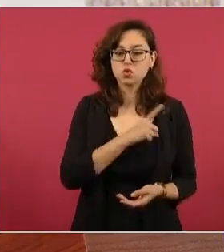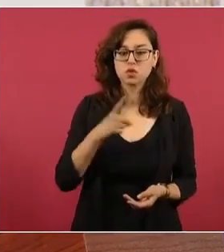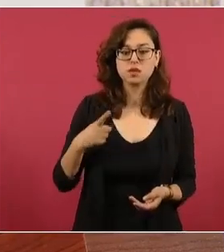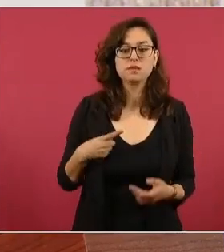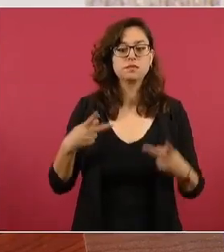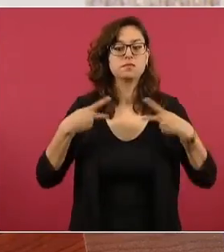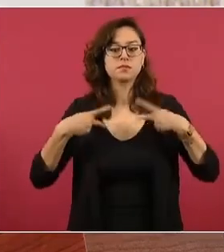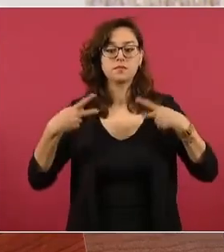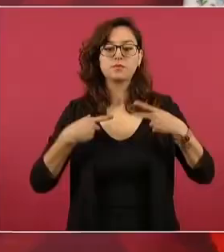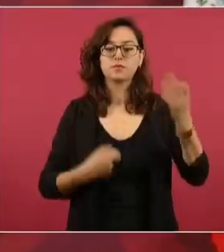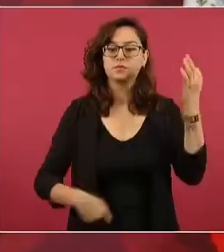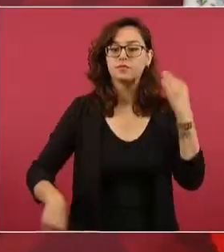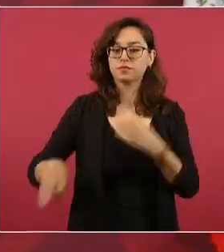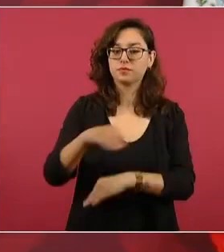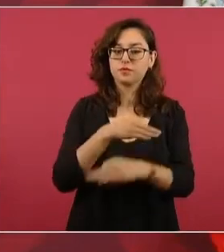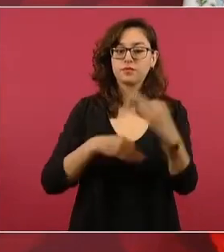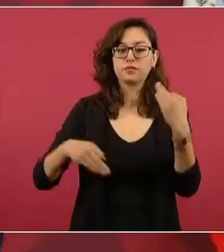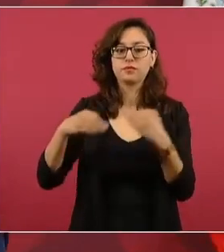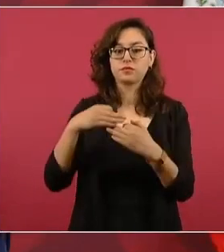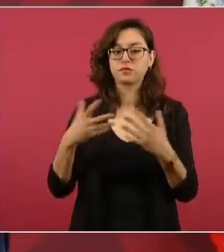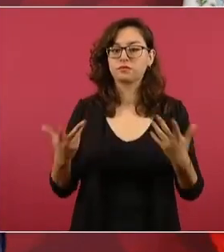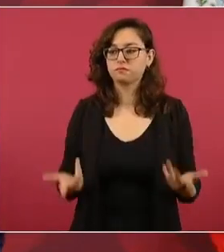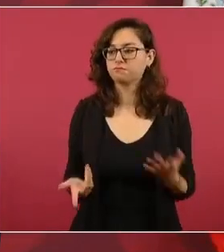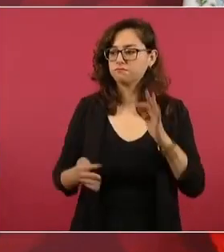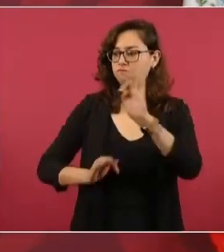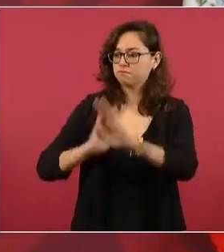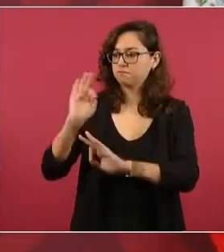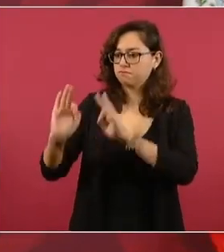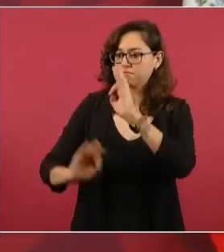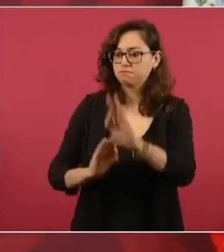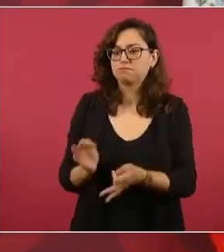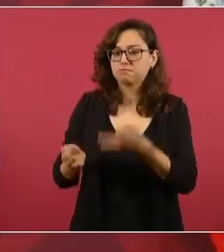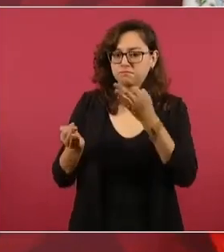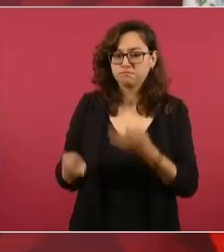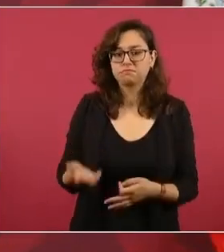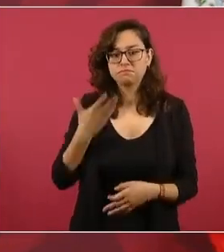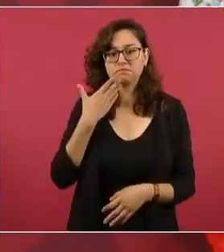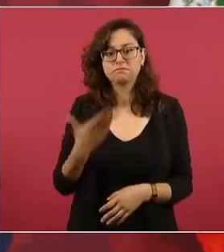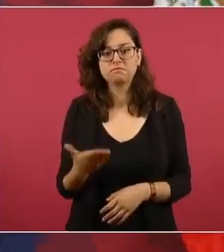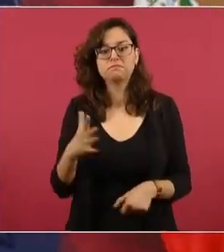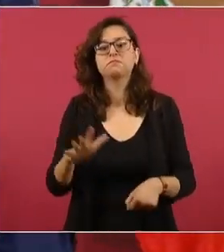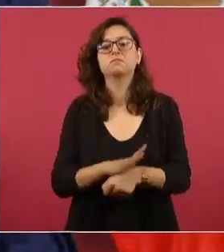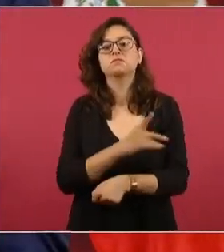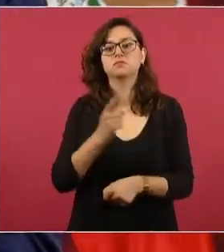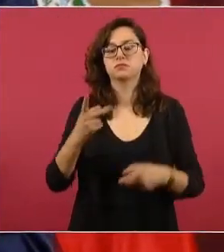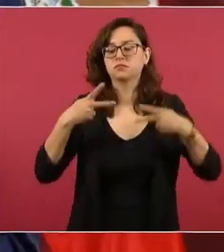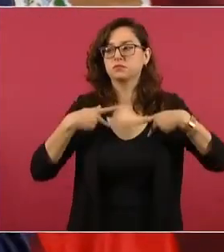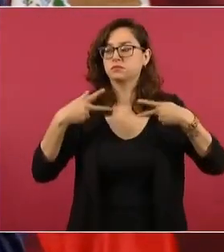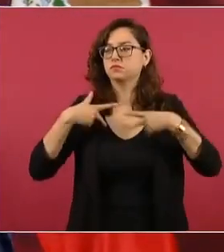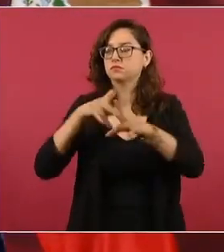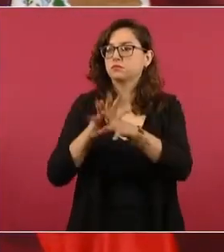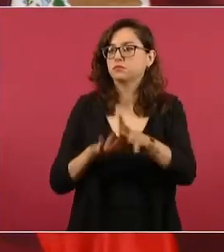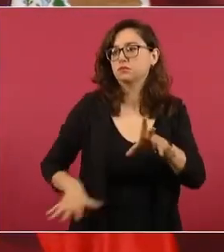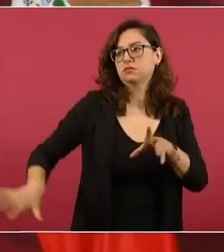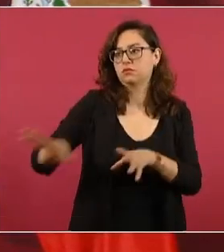dicho que la mayor riqueza de México es la honestidad de su pueblo.